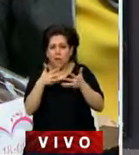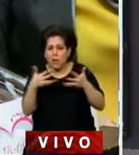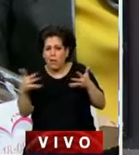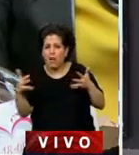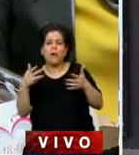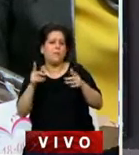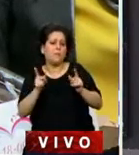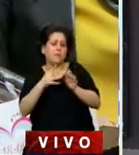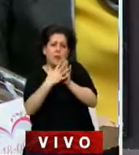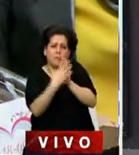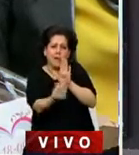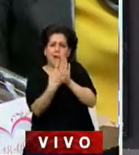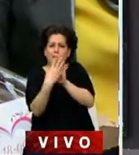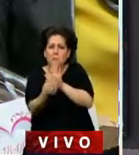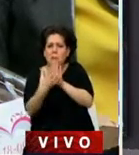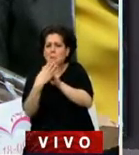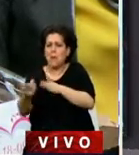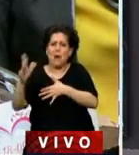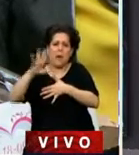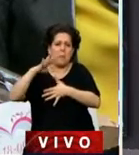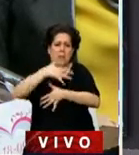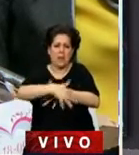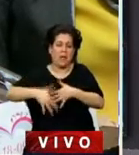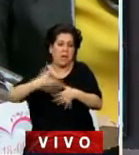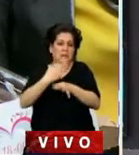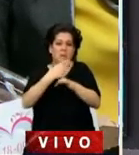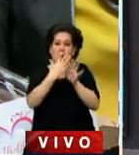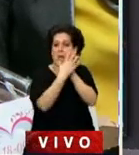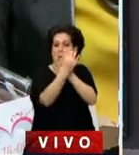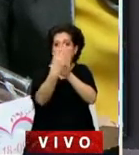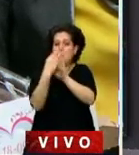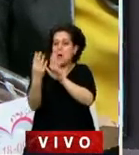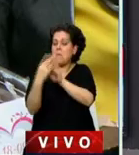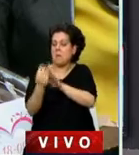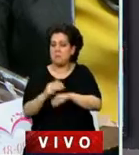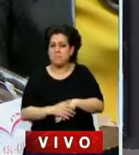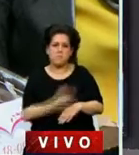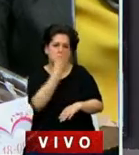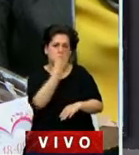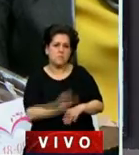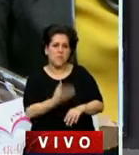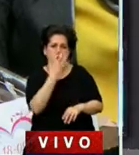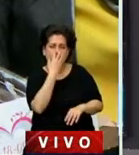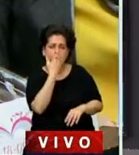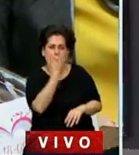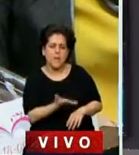modificar y introducir casi 300 mil millones de pesos, que muchos van al sector educativo también, salud,